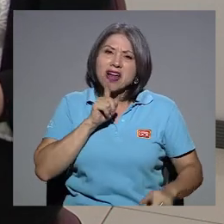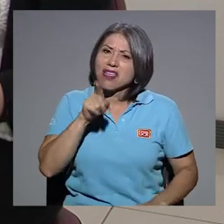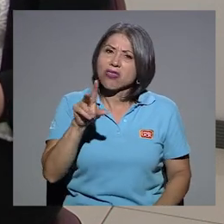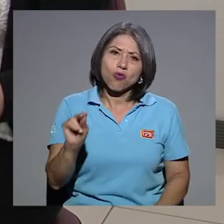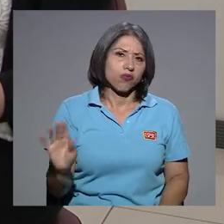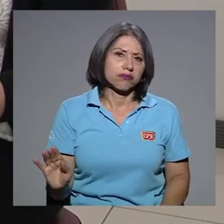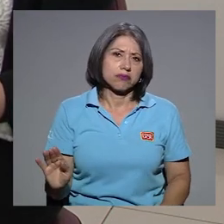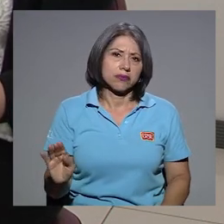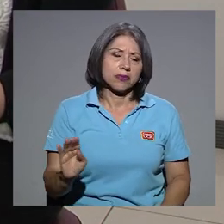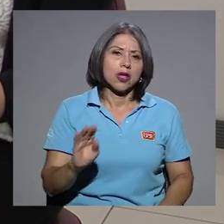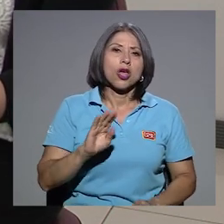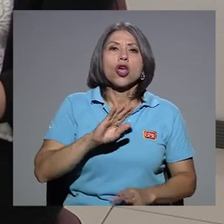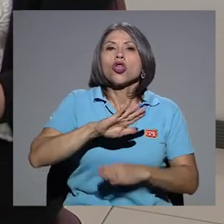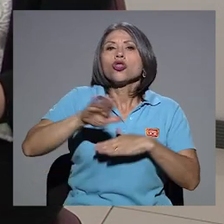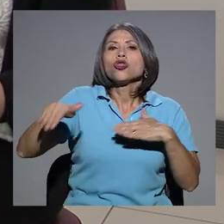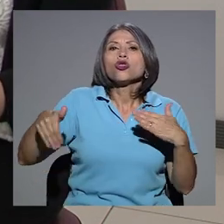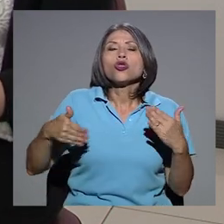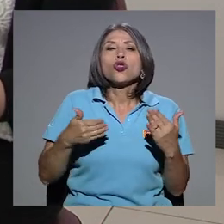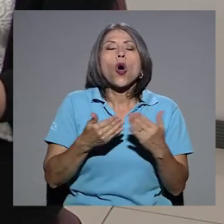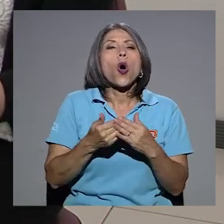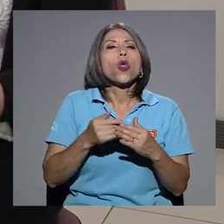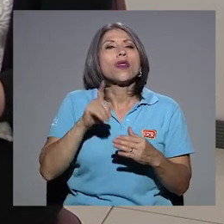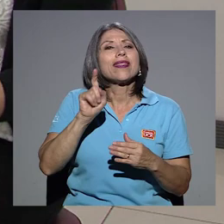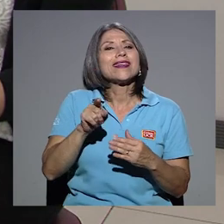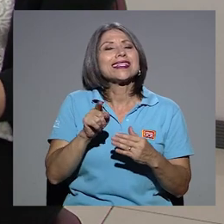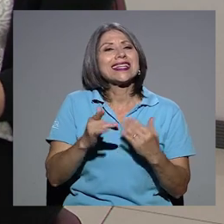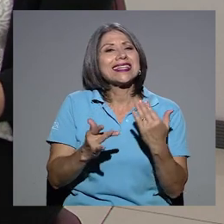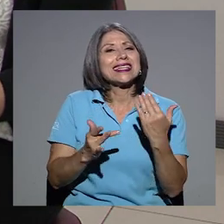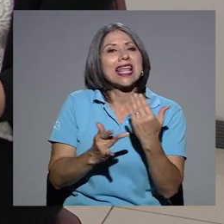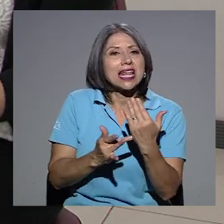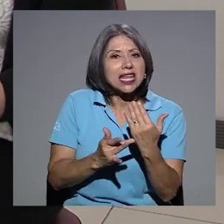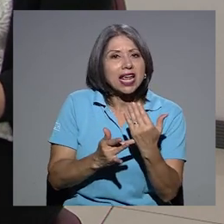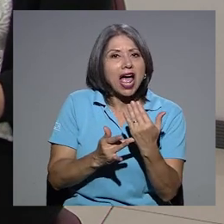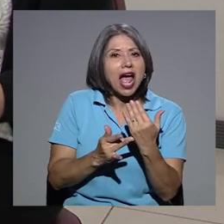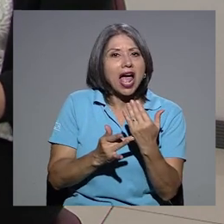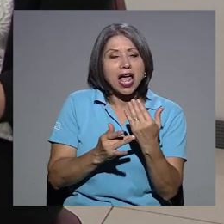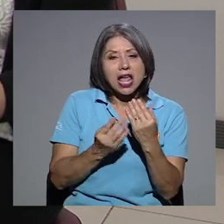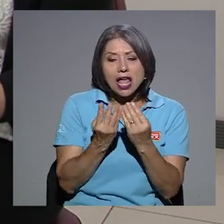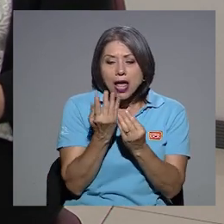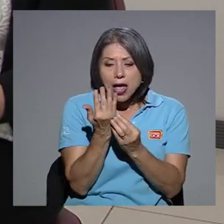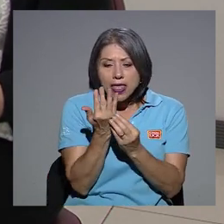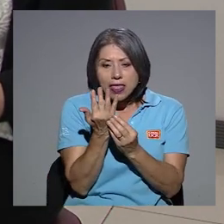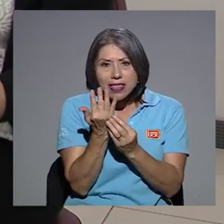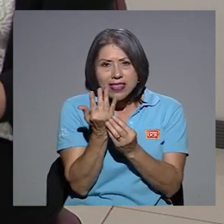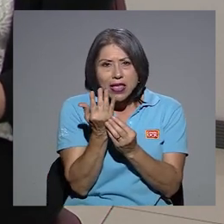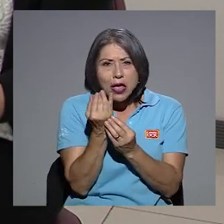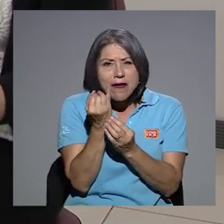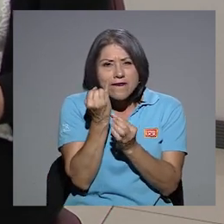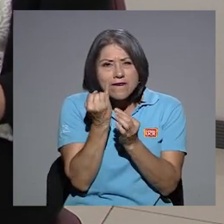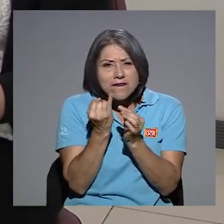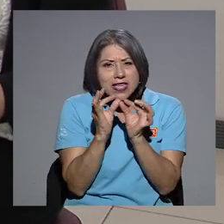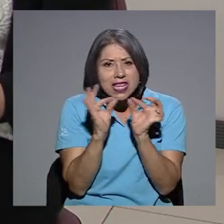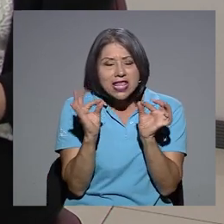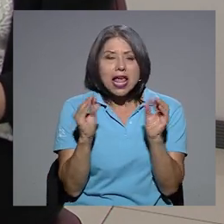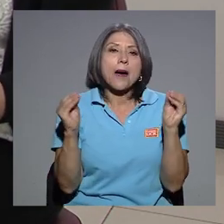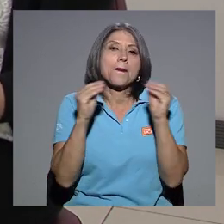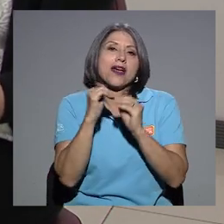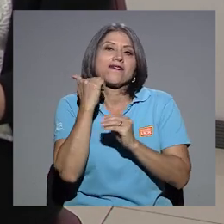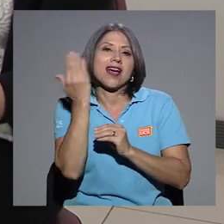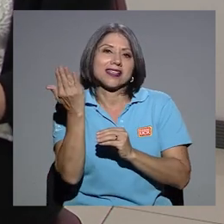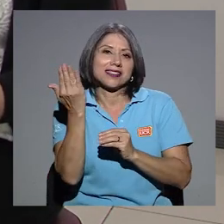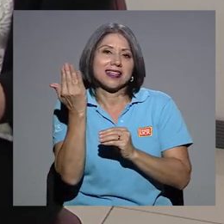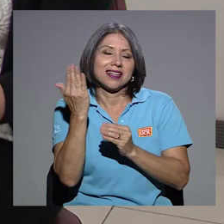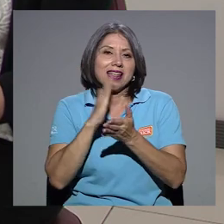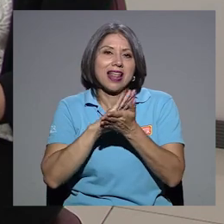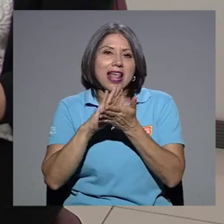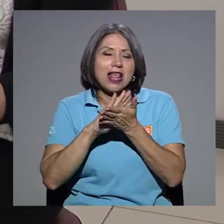realidad, no. O sea, todo está en la técnica. Entre más finita sea la cerda del cepillo, más fácil va a ser limpiar dentro del surco.